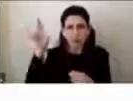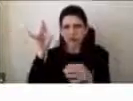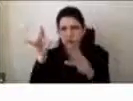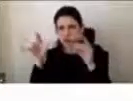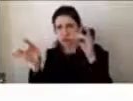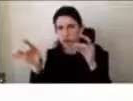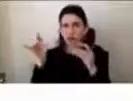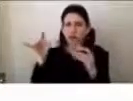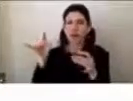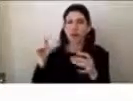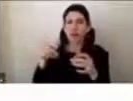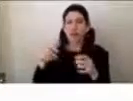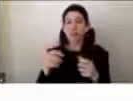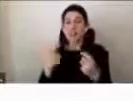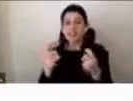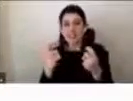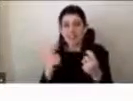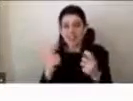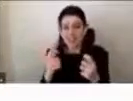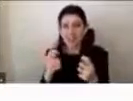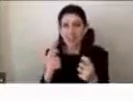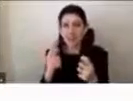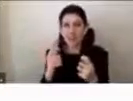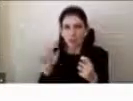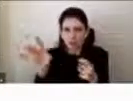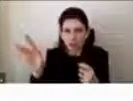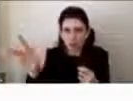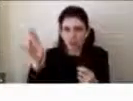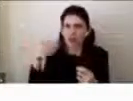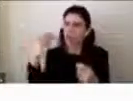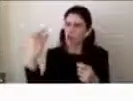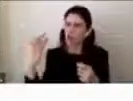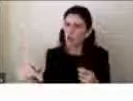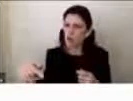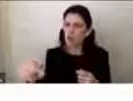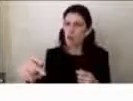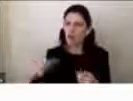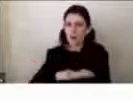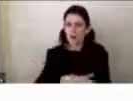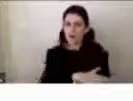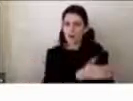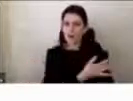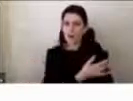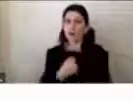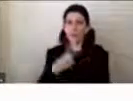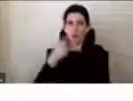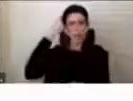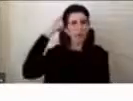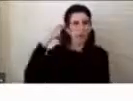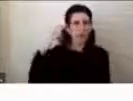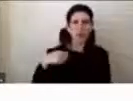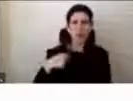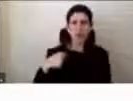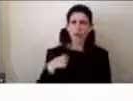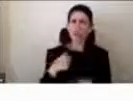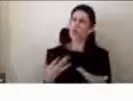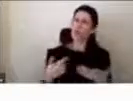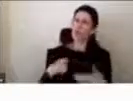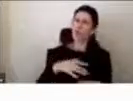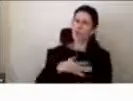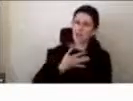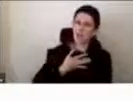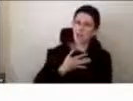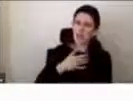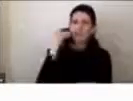y atencionales, siendo conscientes de la interacción, cómo me estoy sintiendo yo, cómo se está sintiendo el niño